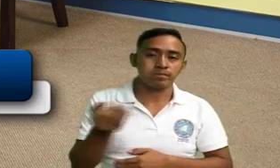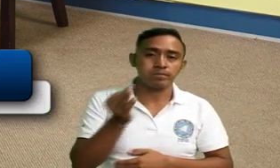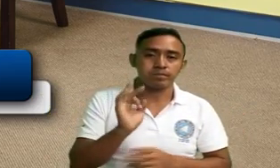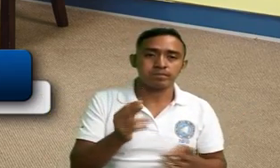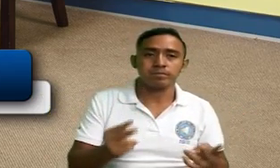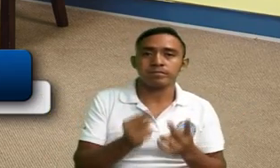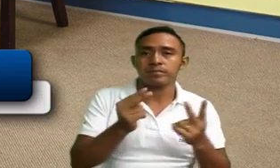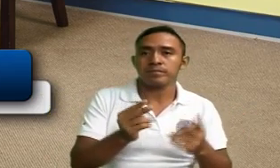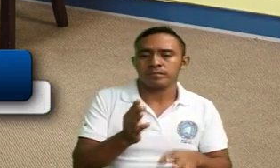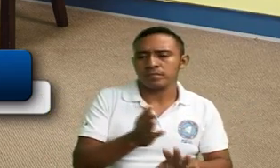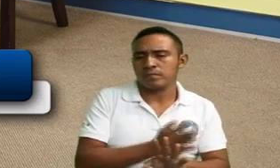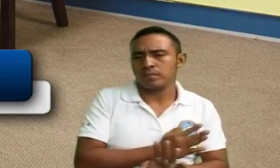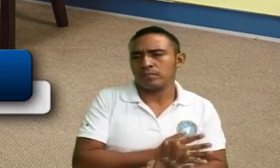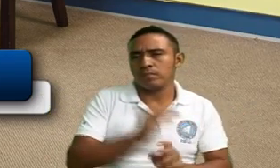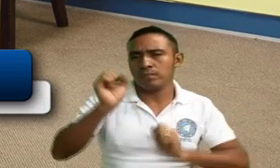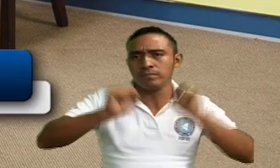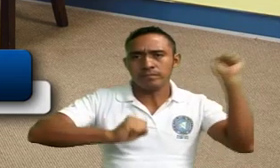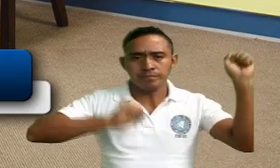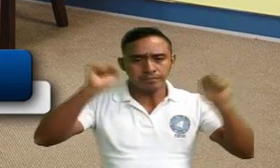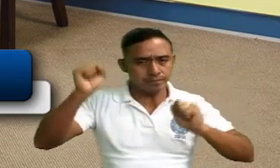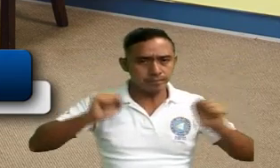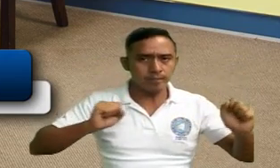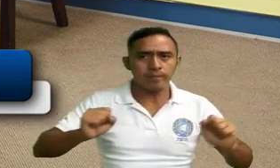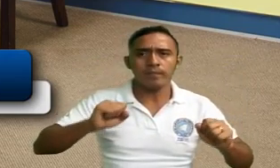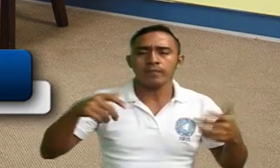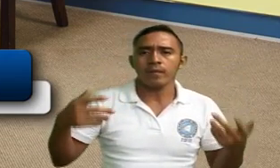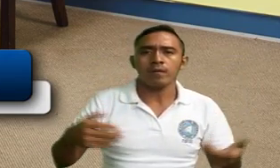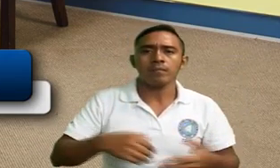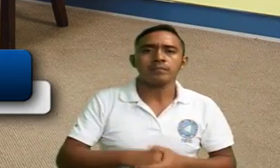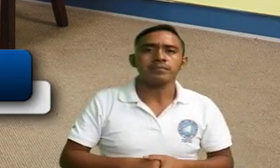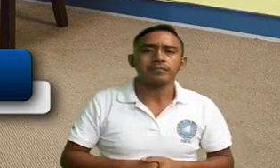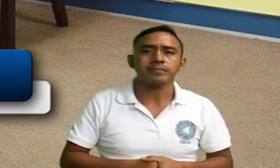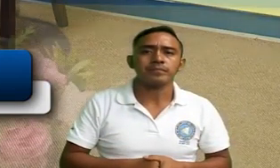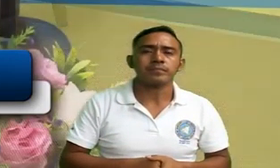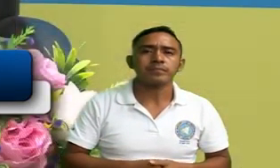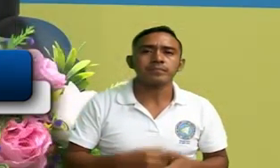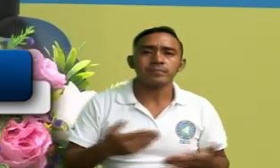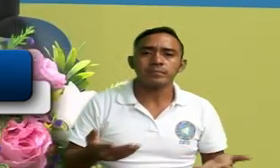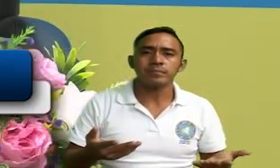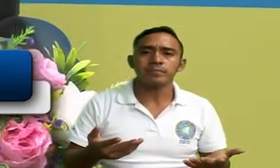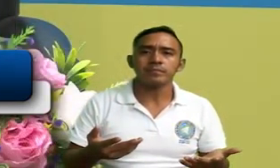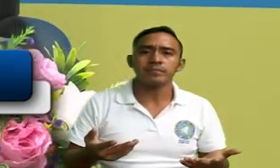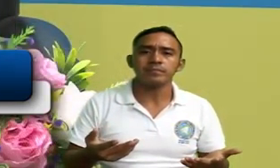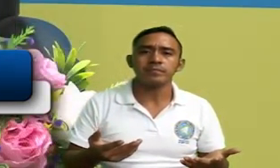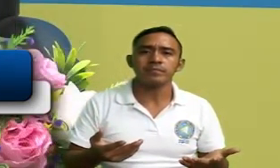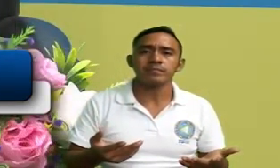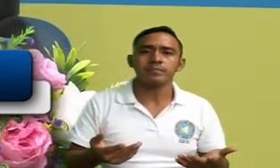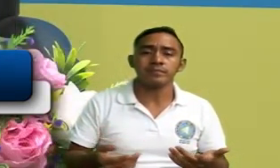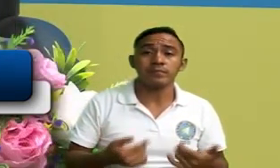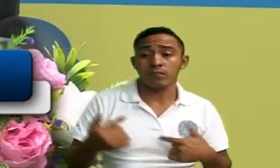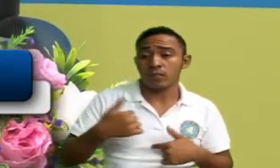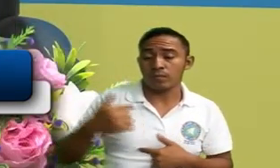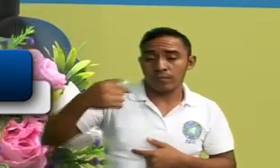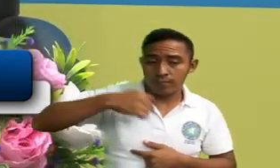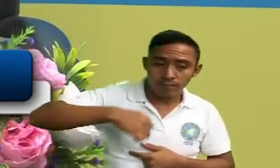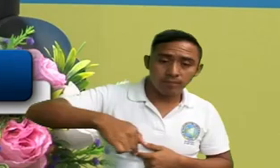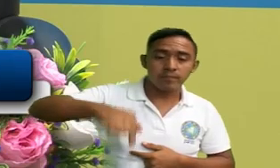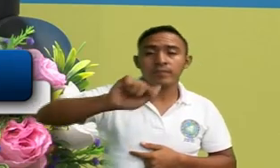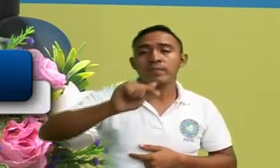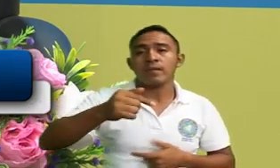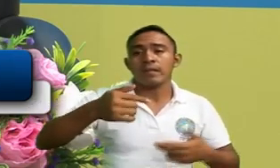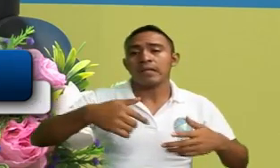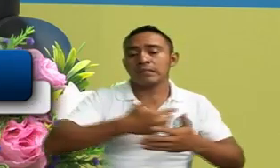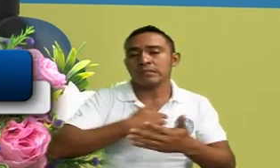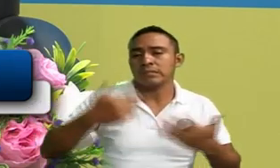es. Hablábamos de ejercicio físico al inicio, pues, pero en realidad salir de la rutina,